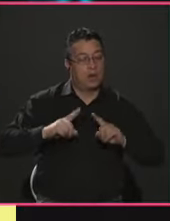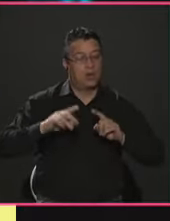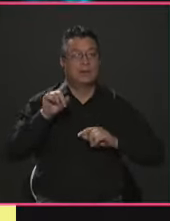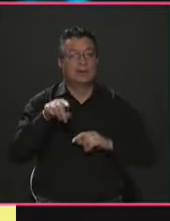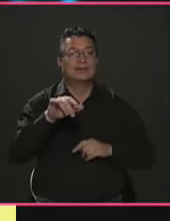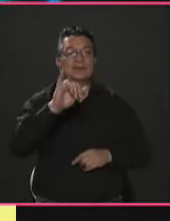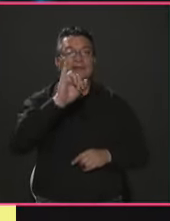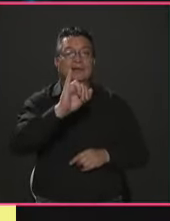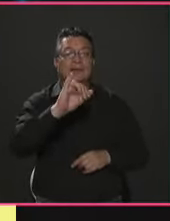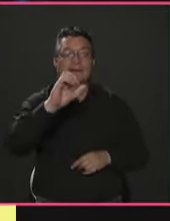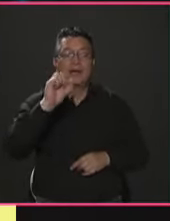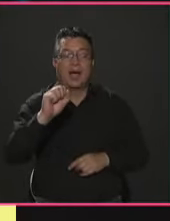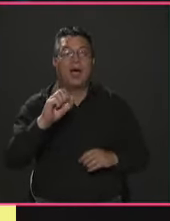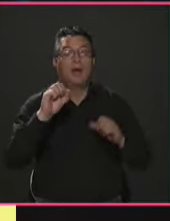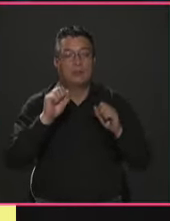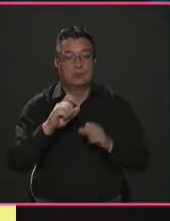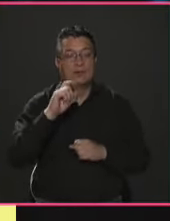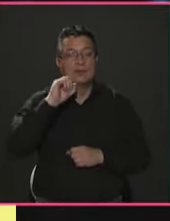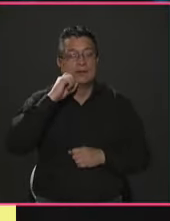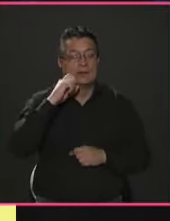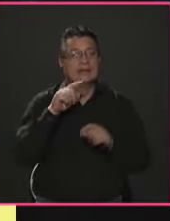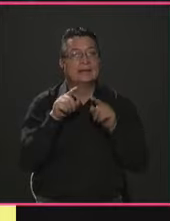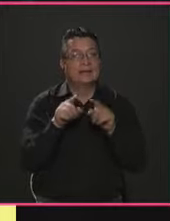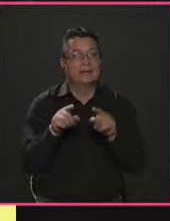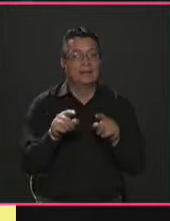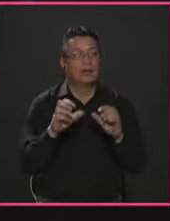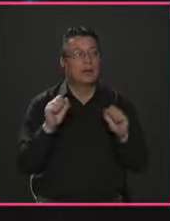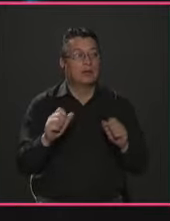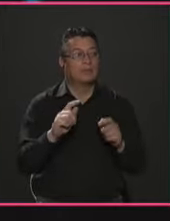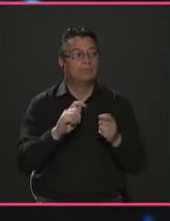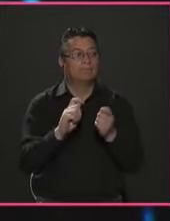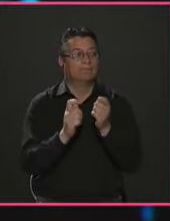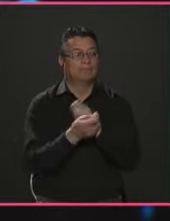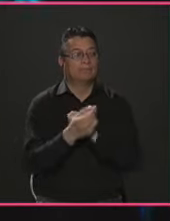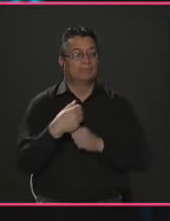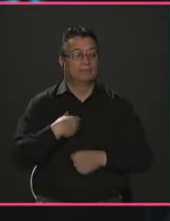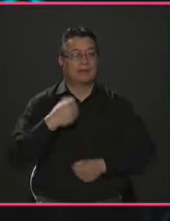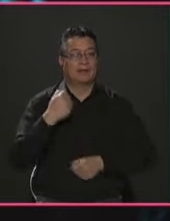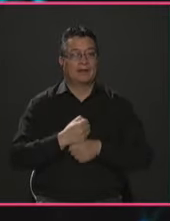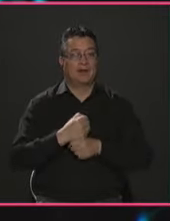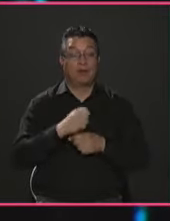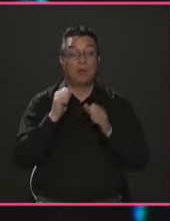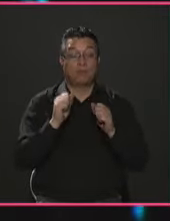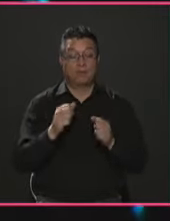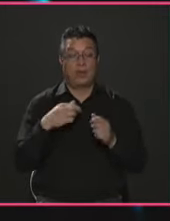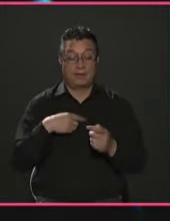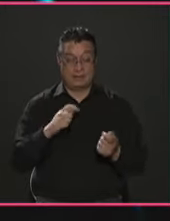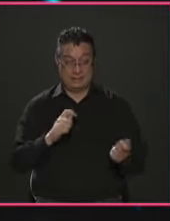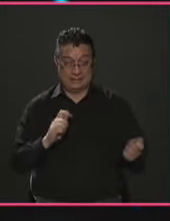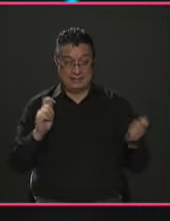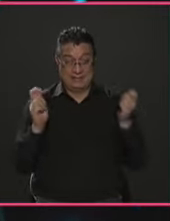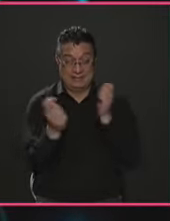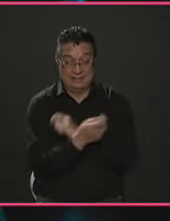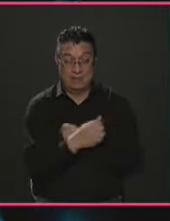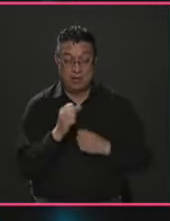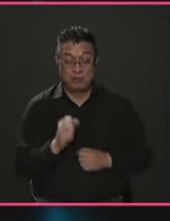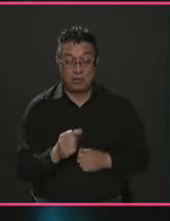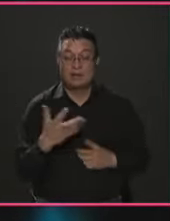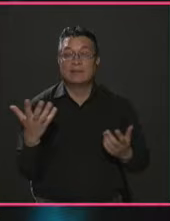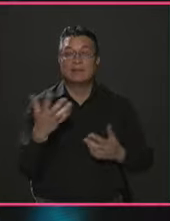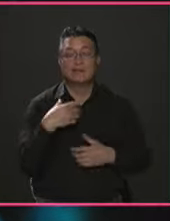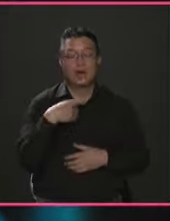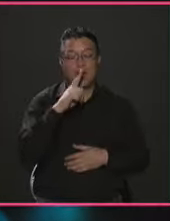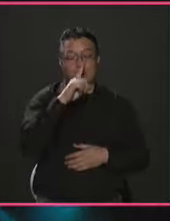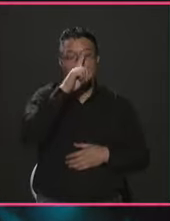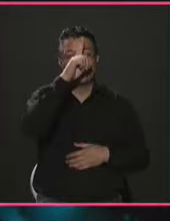Inteligencia artificial puede significar un detrimento en mi trabajo puedo ser reemplazado qué va a pasar con la tradición con lo que siempre